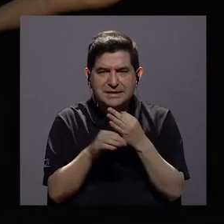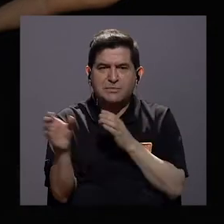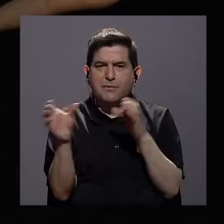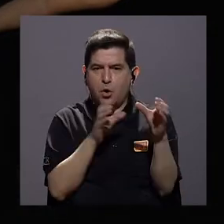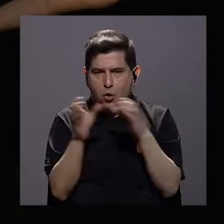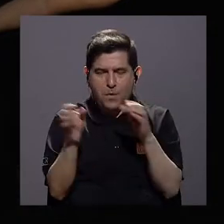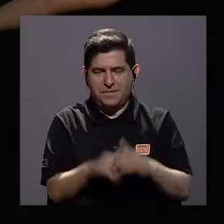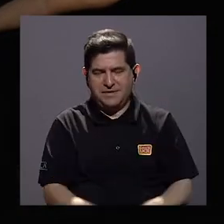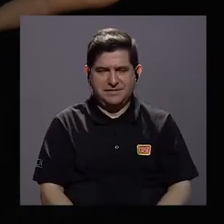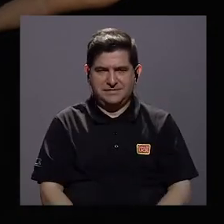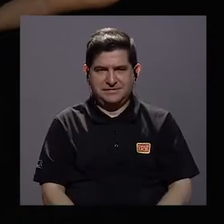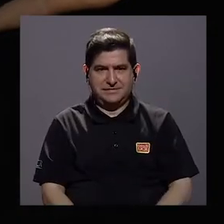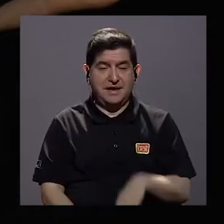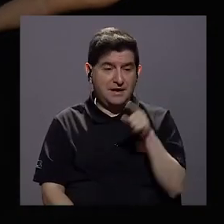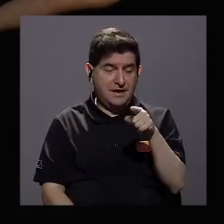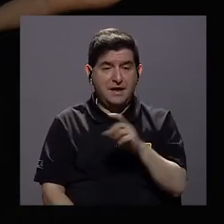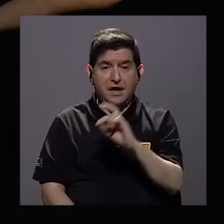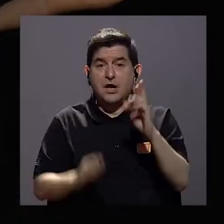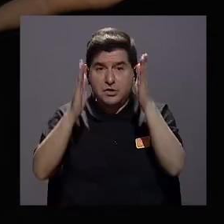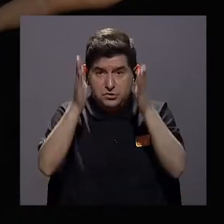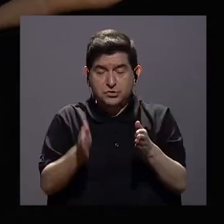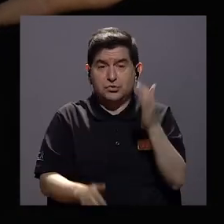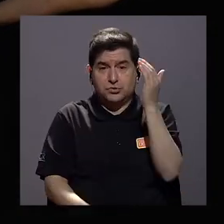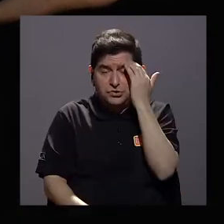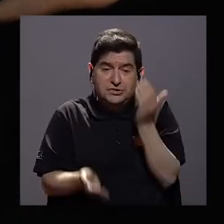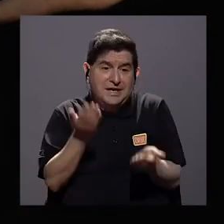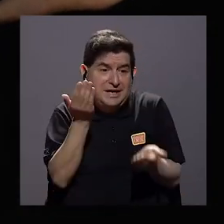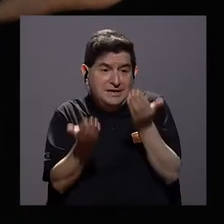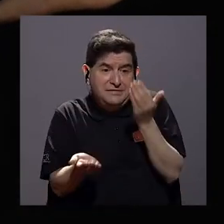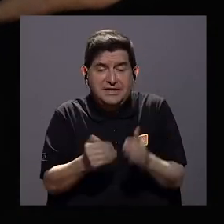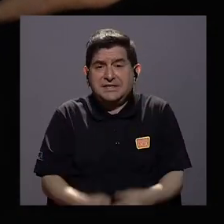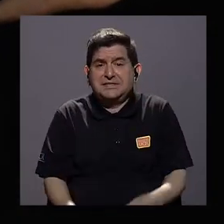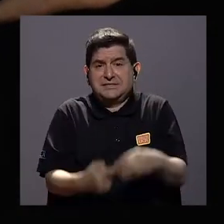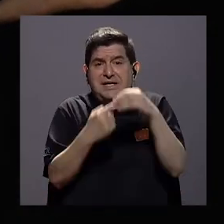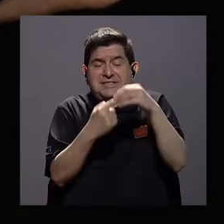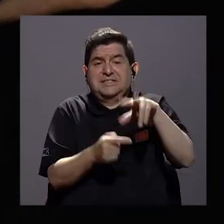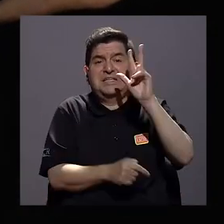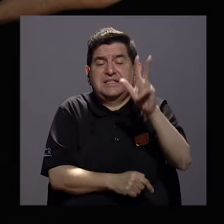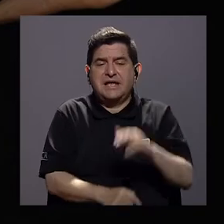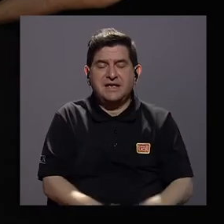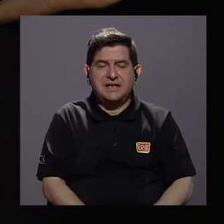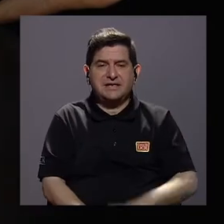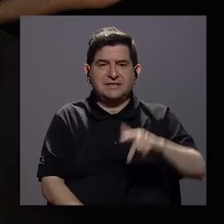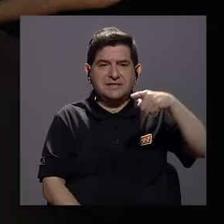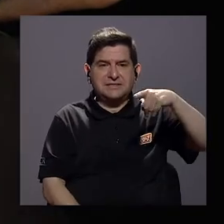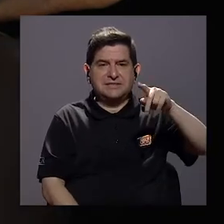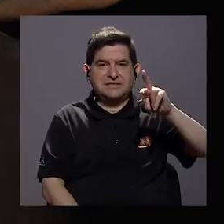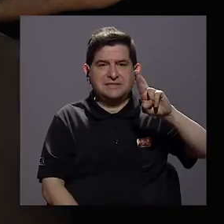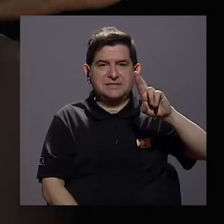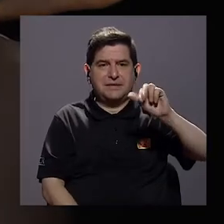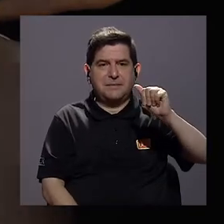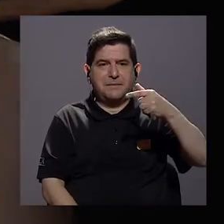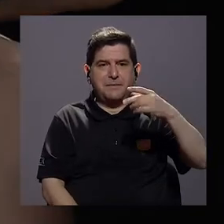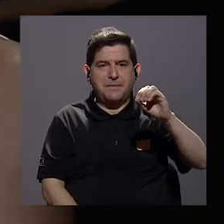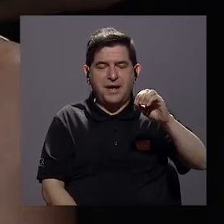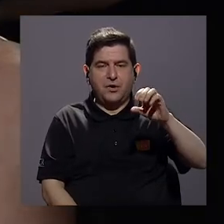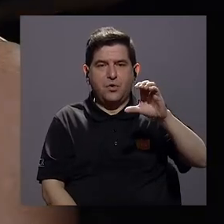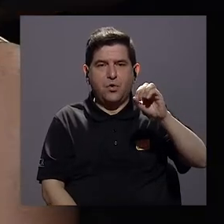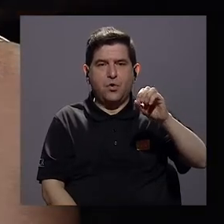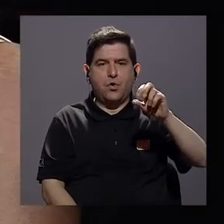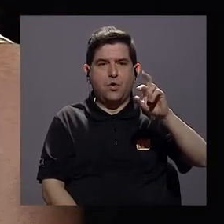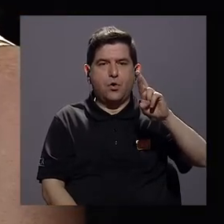comerciales, imagínense, y esto los costarricenses conocemos tal vez prioritariamente tres, ¿verdad? El pargo, la corvina y tal vez